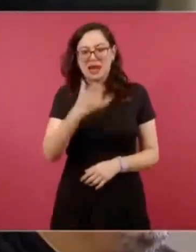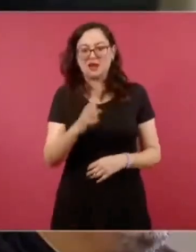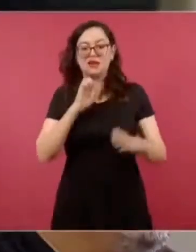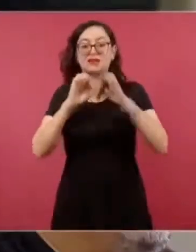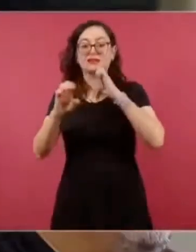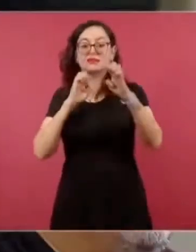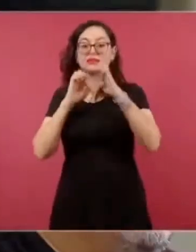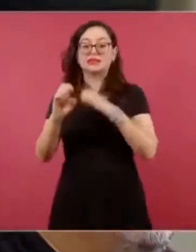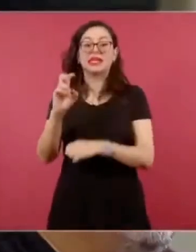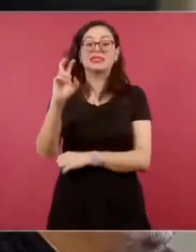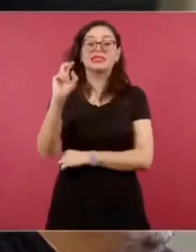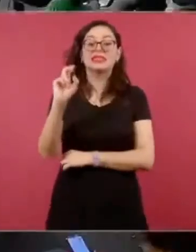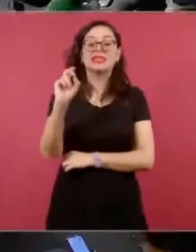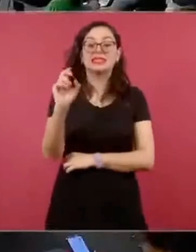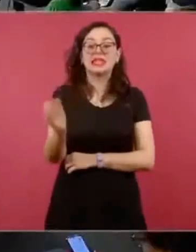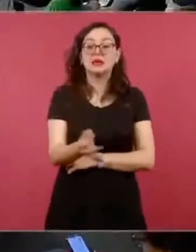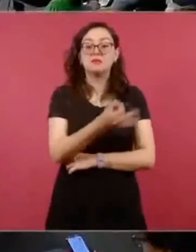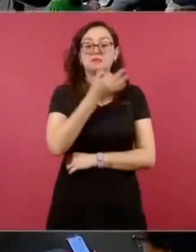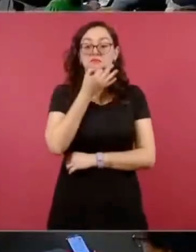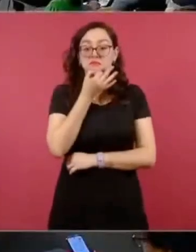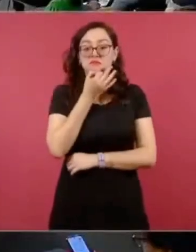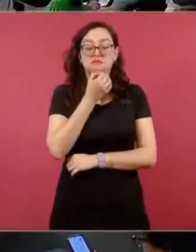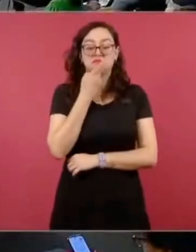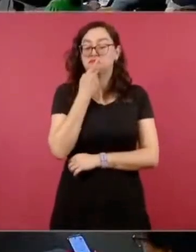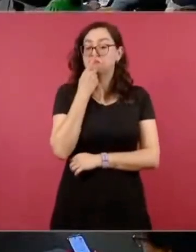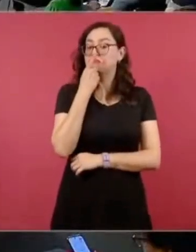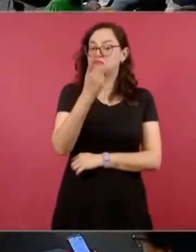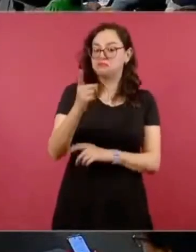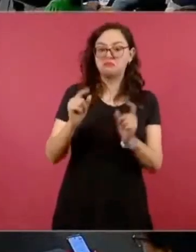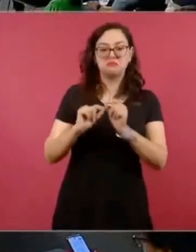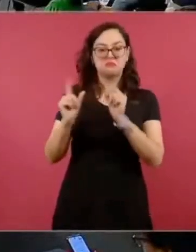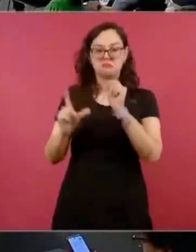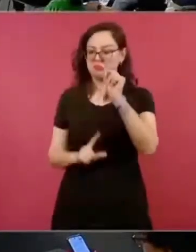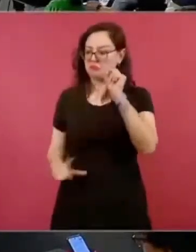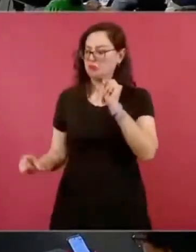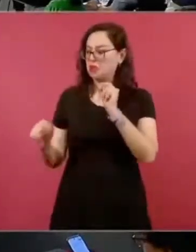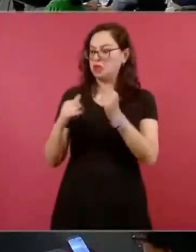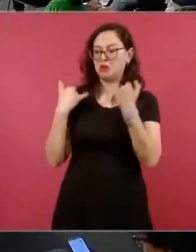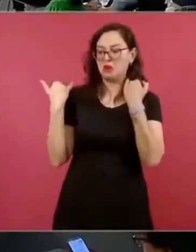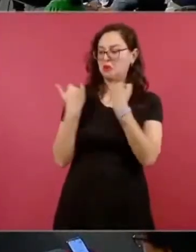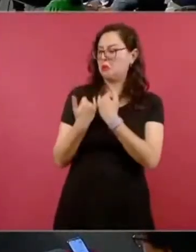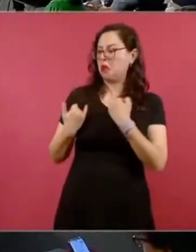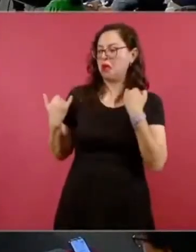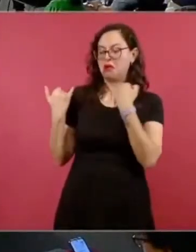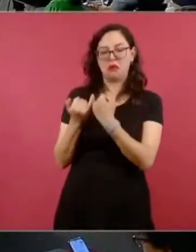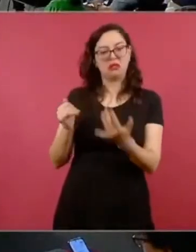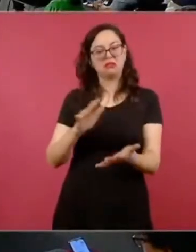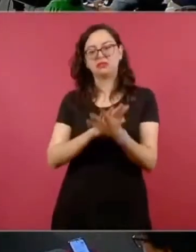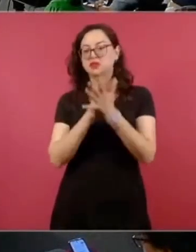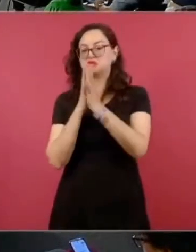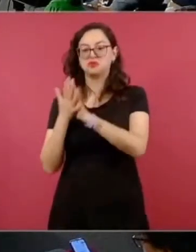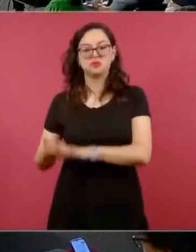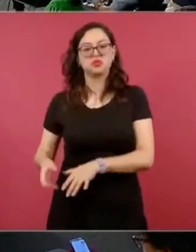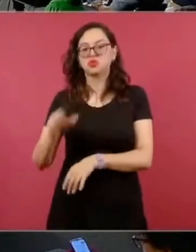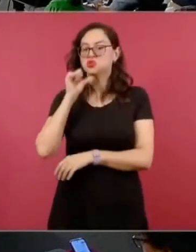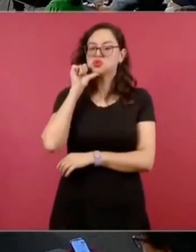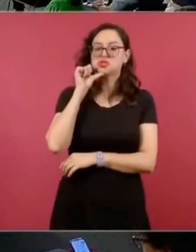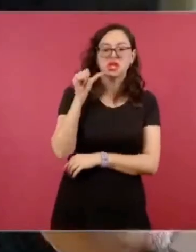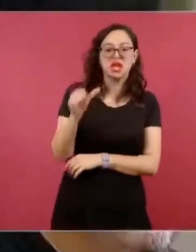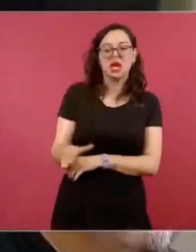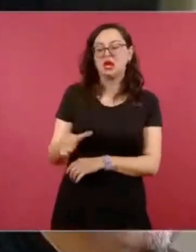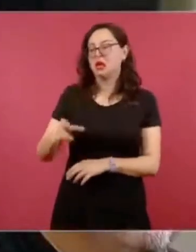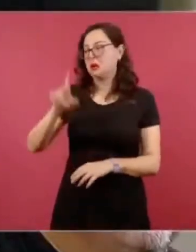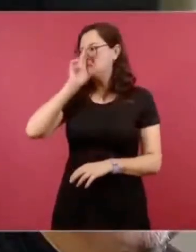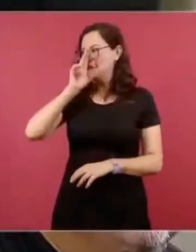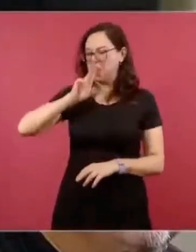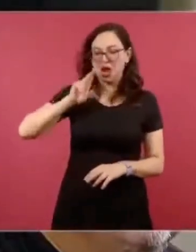minutos donde dice que no ha habido transformación, que no se ha cambiado nada, que el país desde su punto de vista está peor